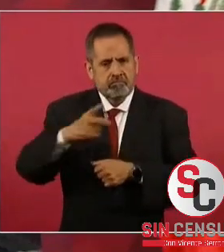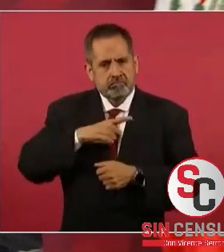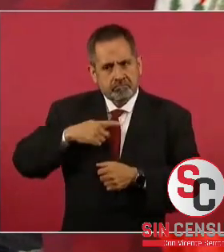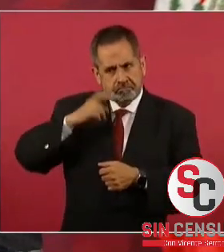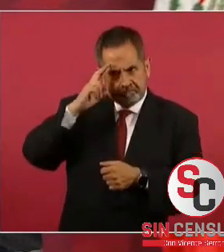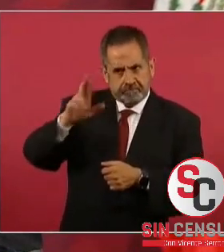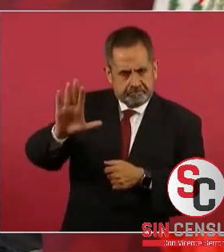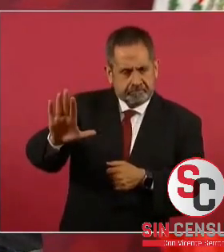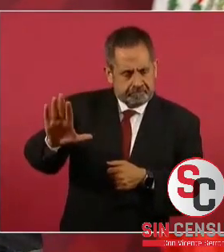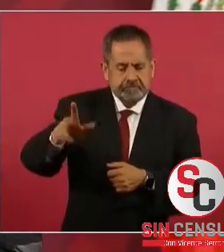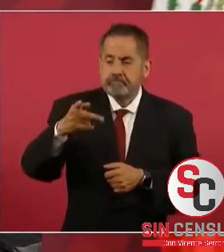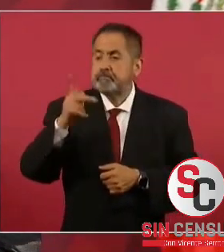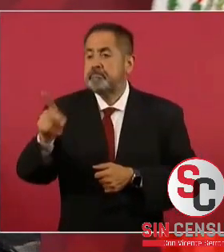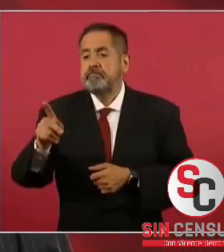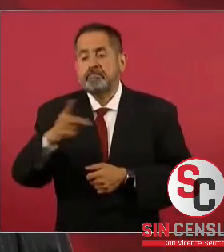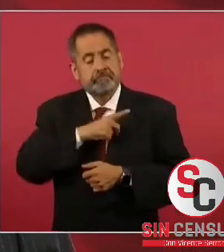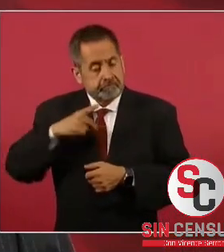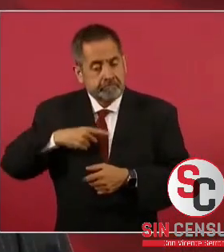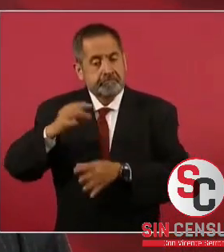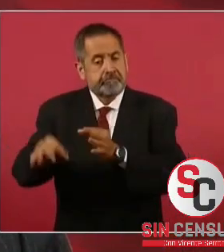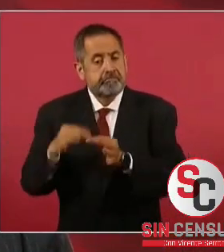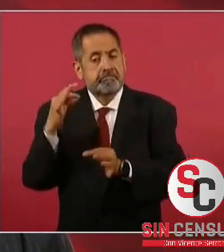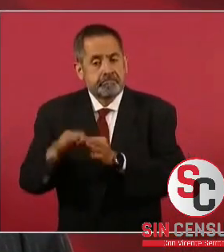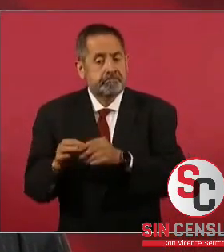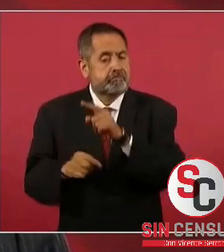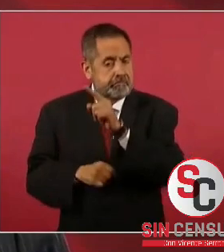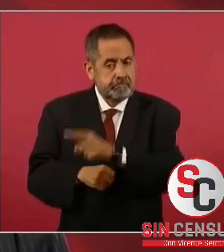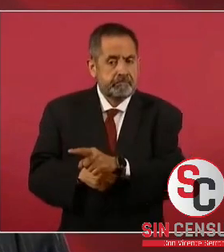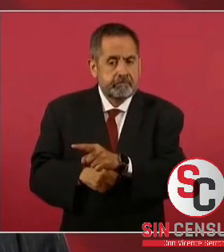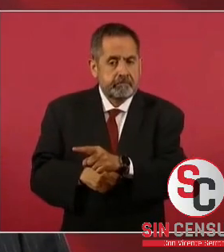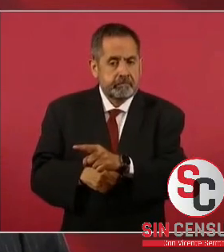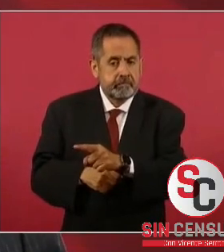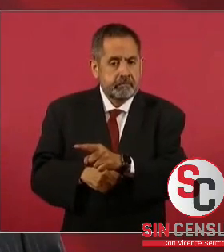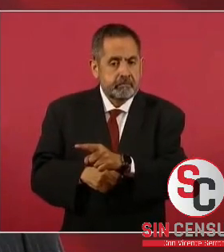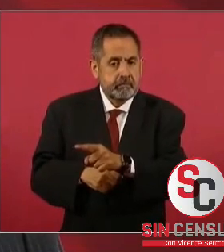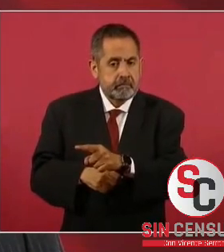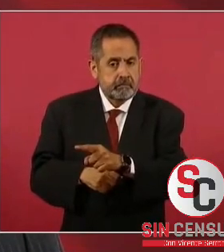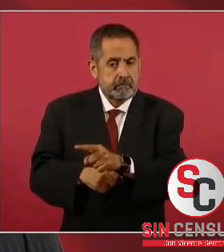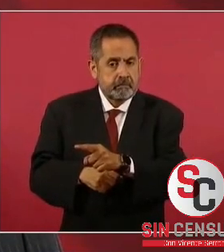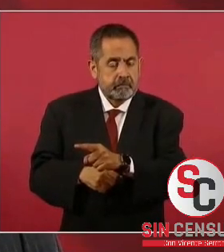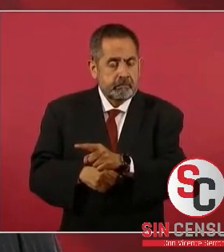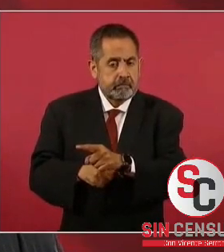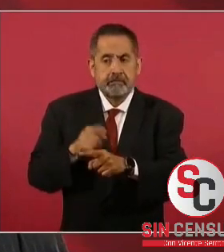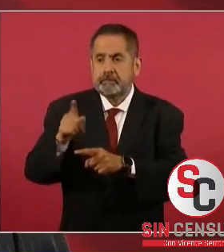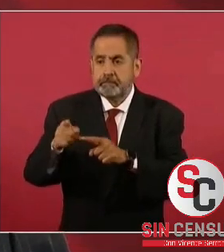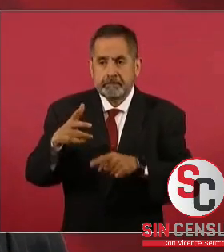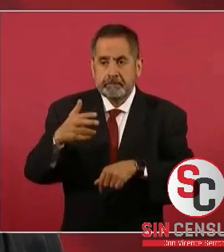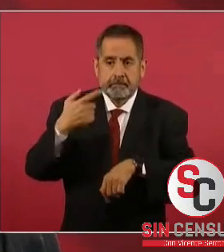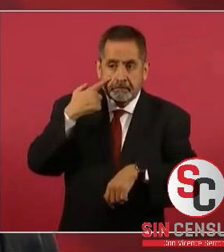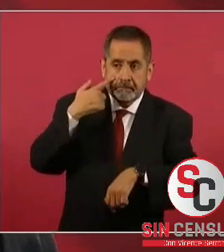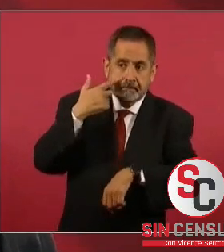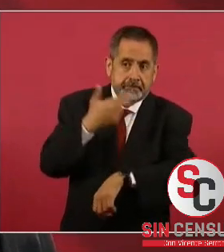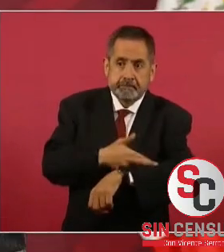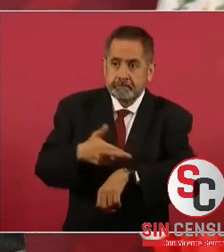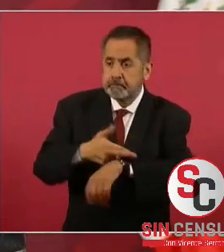respetamos, pero tiene que